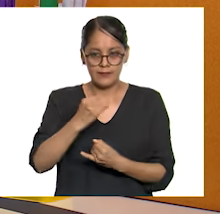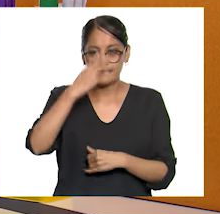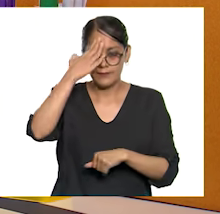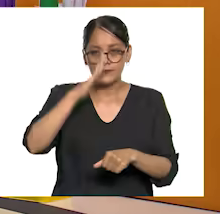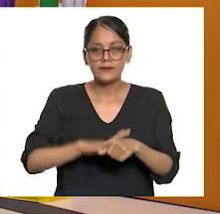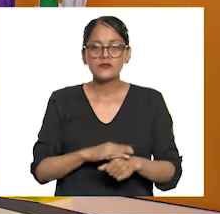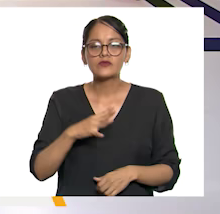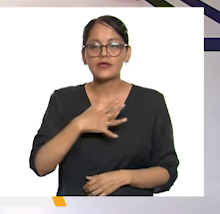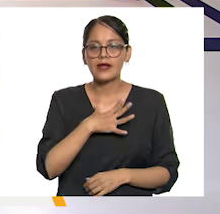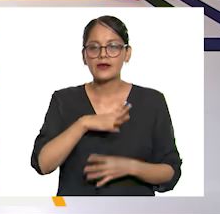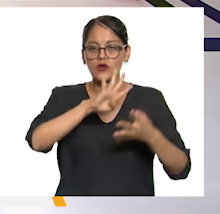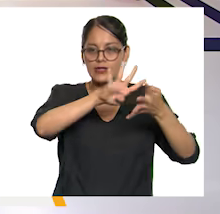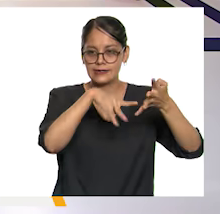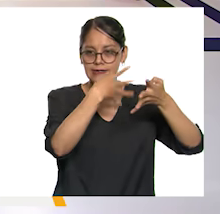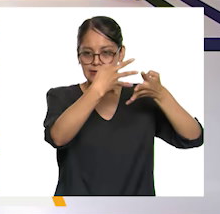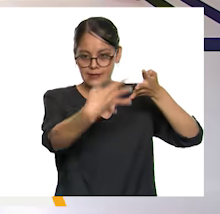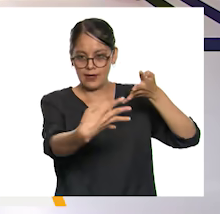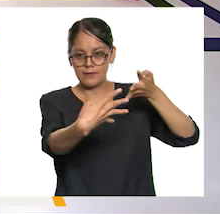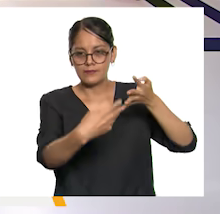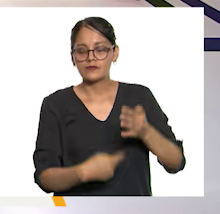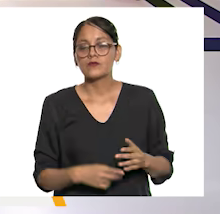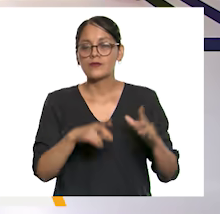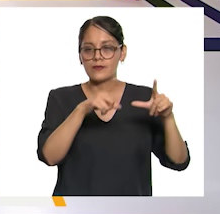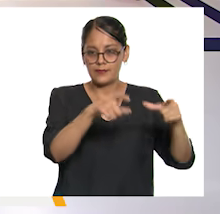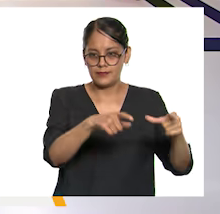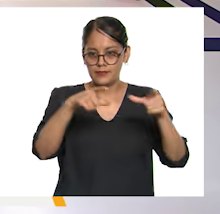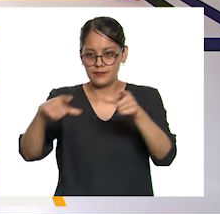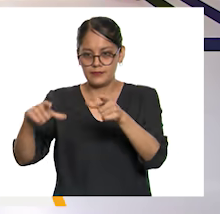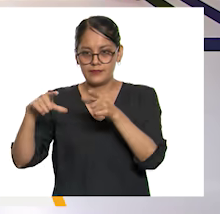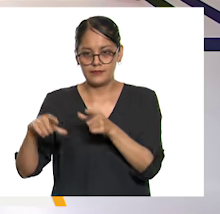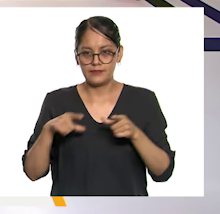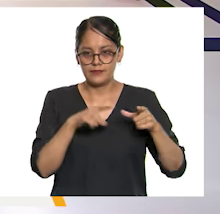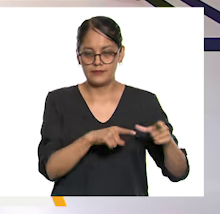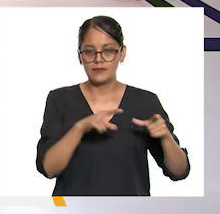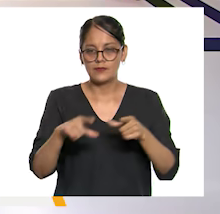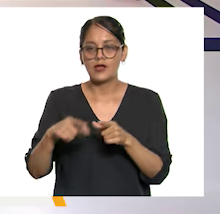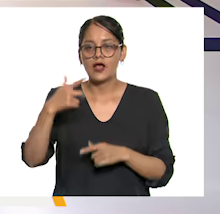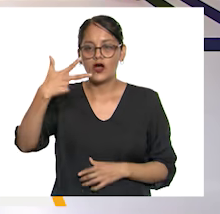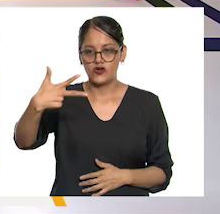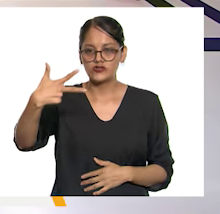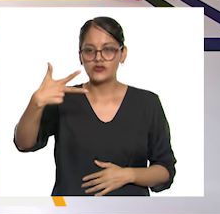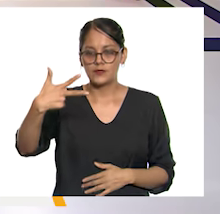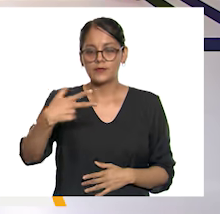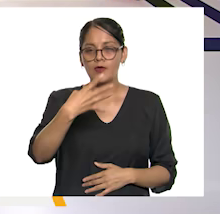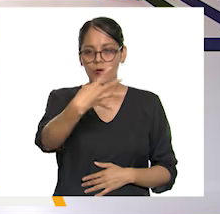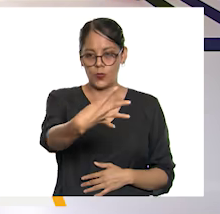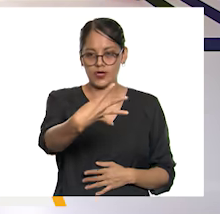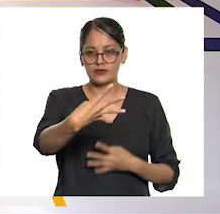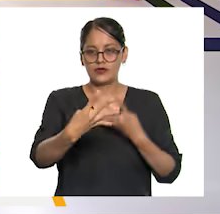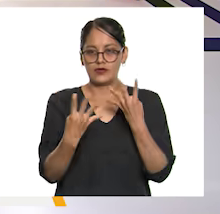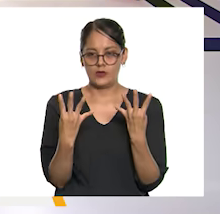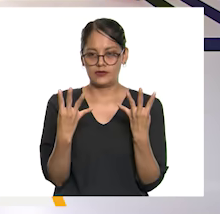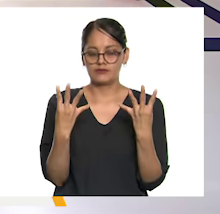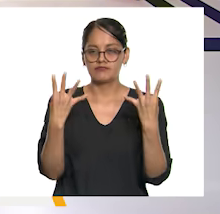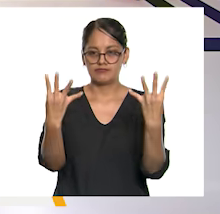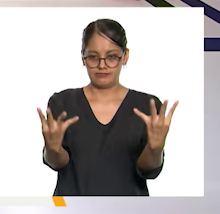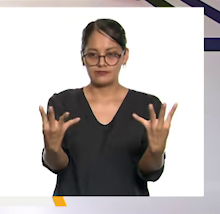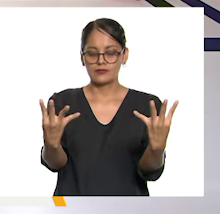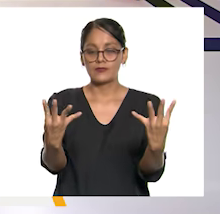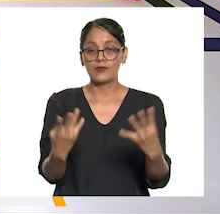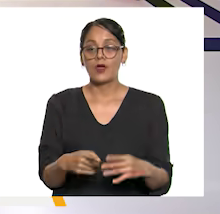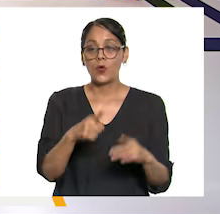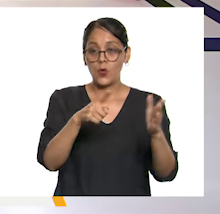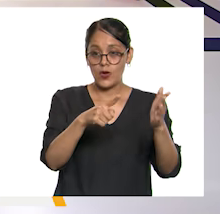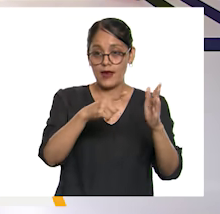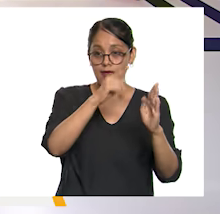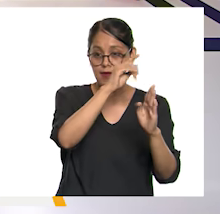un tablero de ocho tarjetas, cuatro pares, cuatro pares de tarjetas, una con la descripción y la otra con la